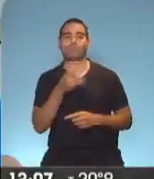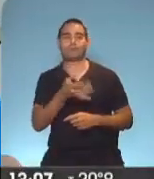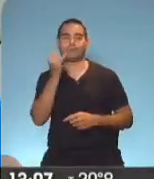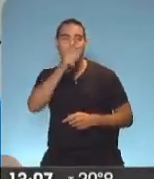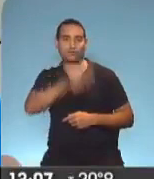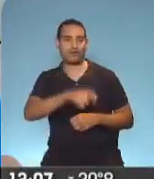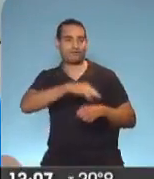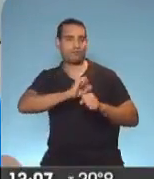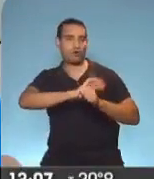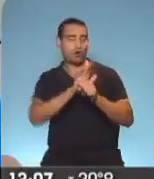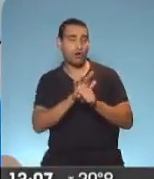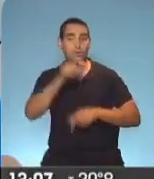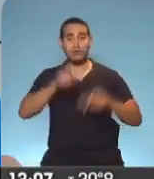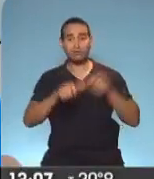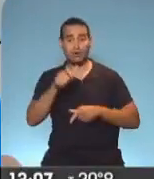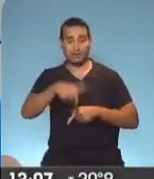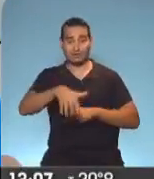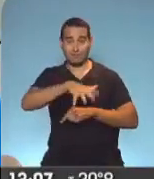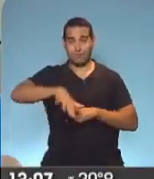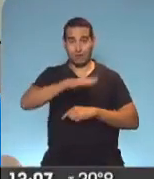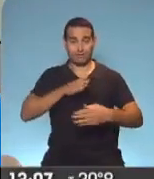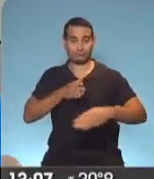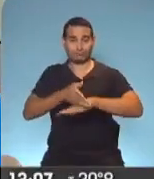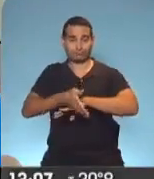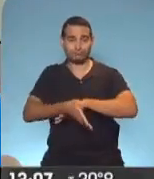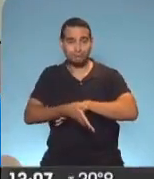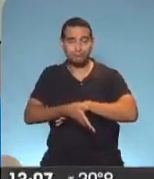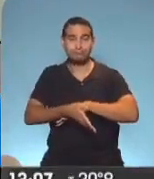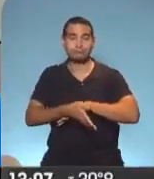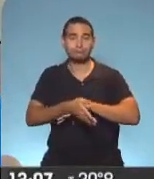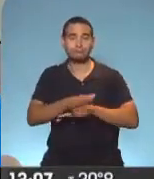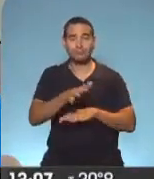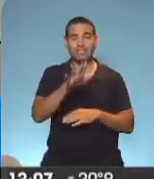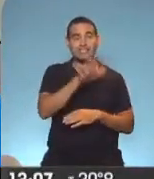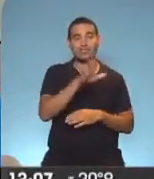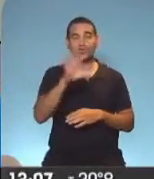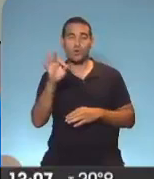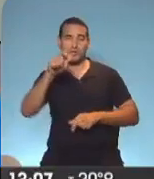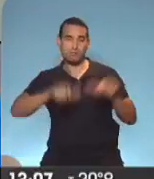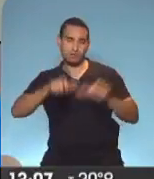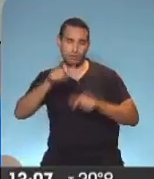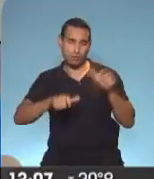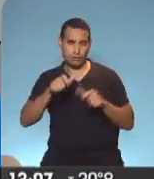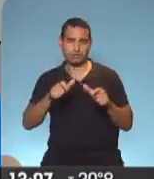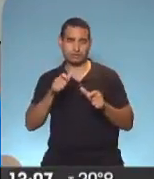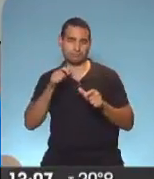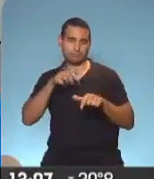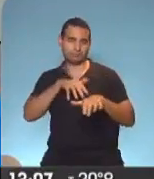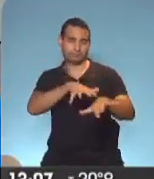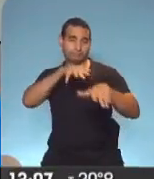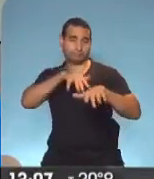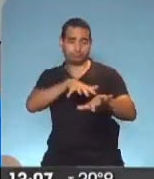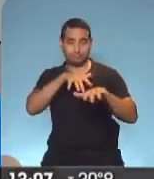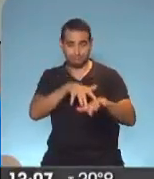coronavirus. La gente ingresa por este lugar. Aproximadamente 550 personas entran por formación y